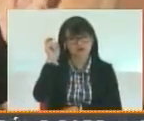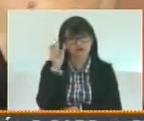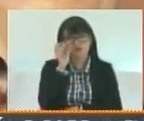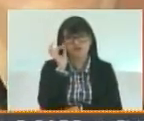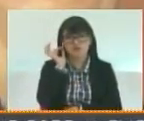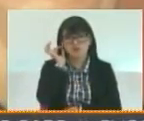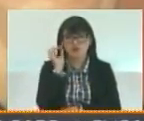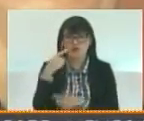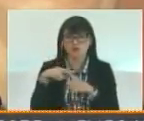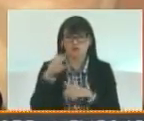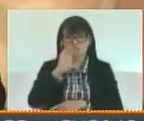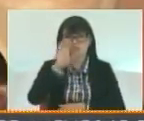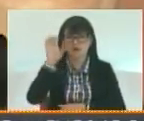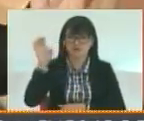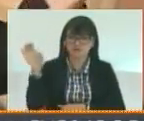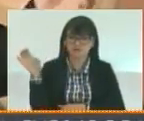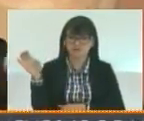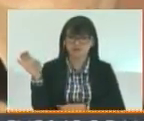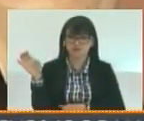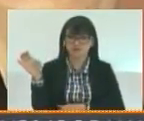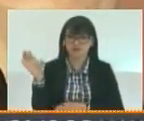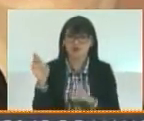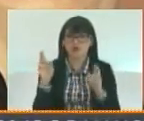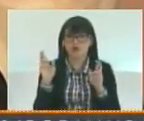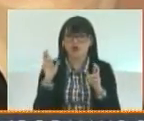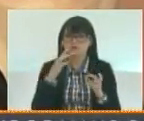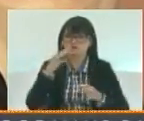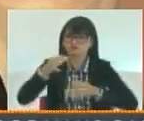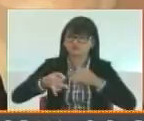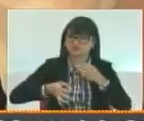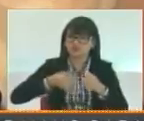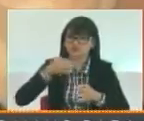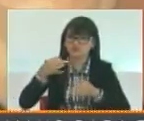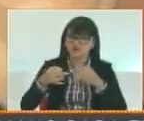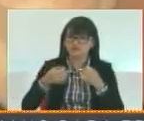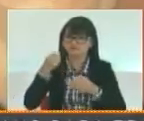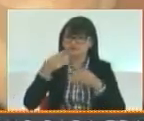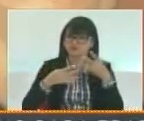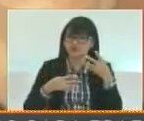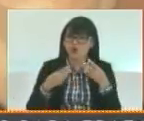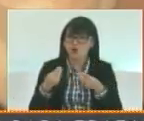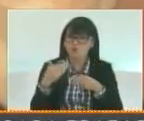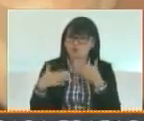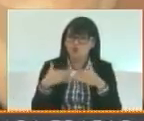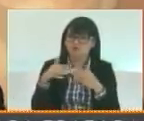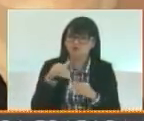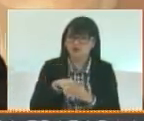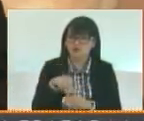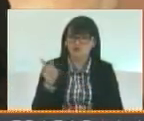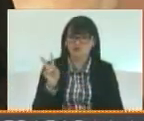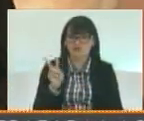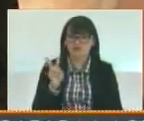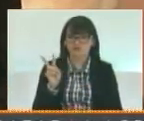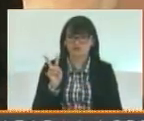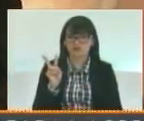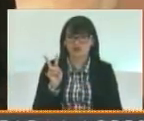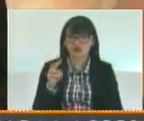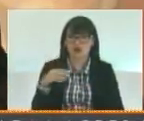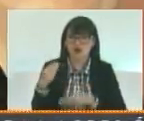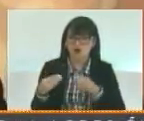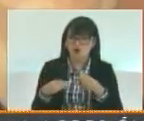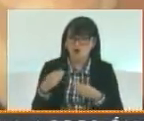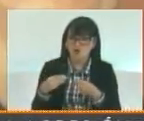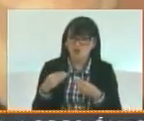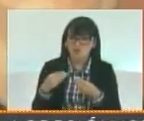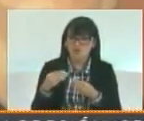de esos países y poder explicarles con detalle cómo marcha el proceso electoral en Venezuela, cómo ha marchado